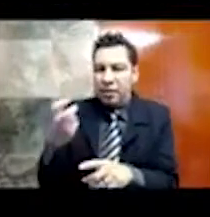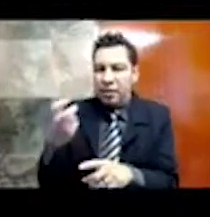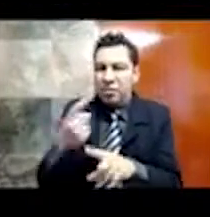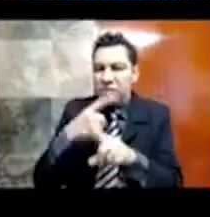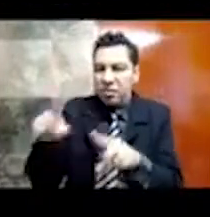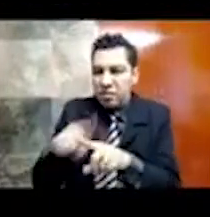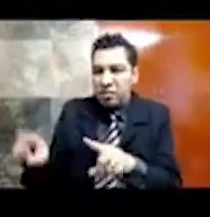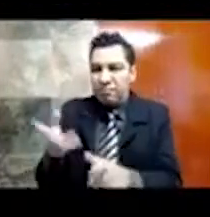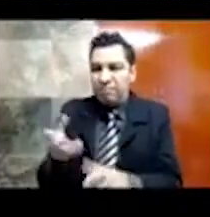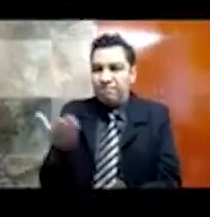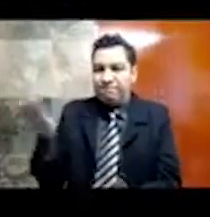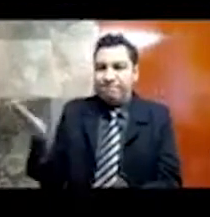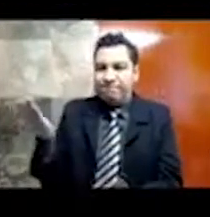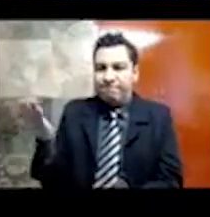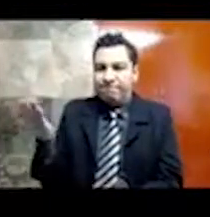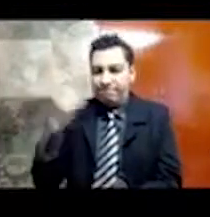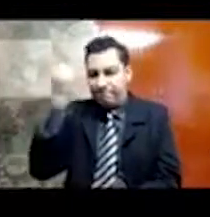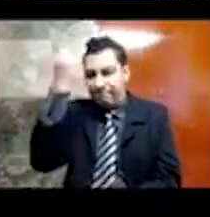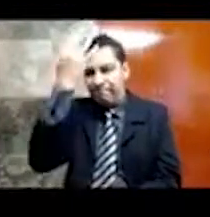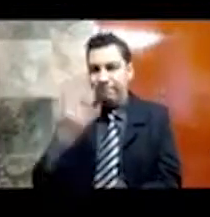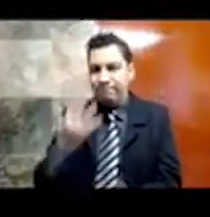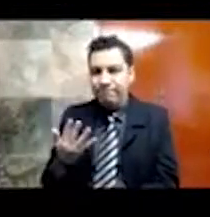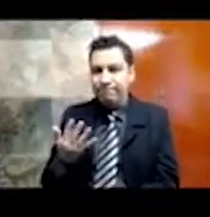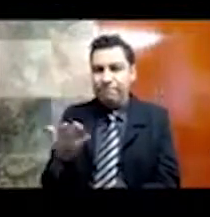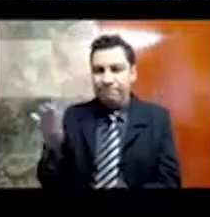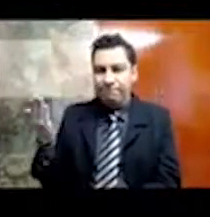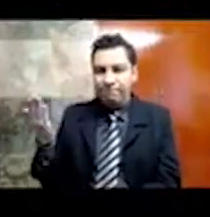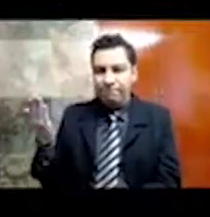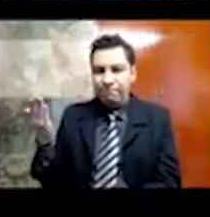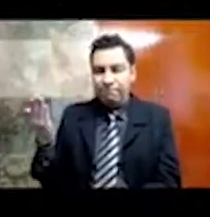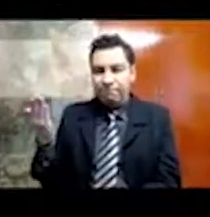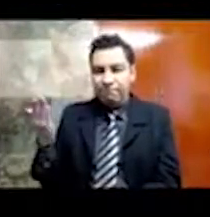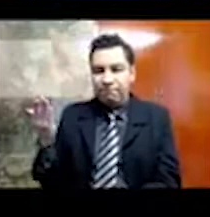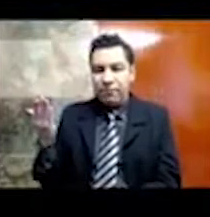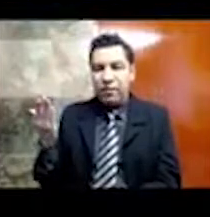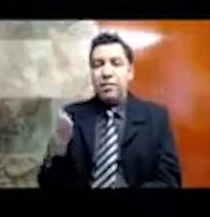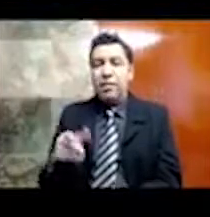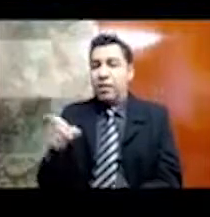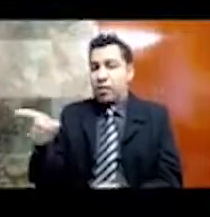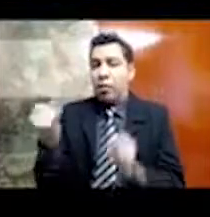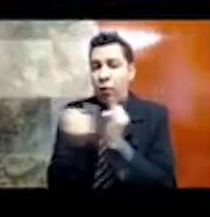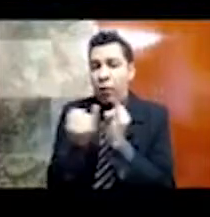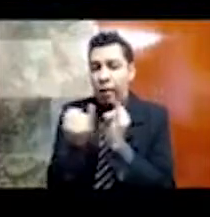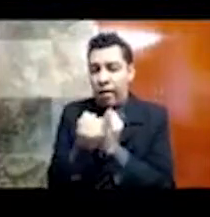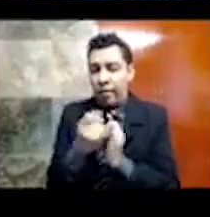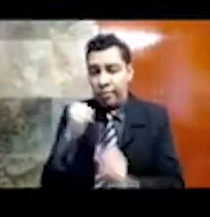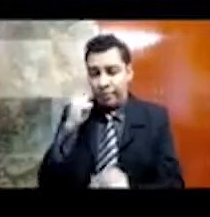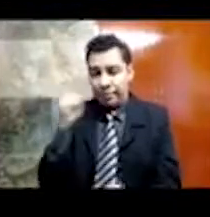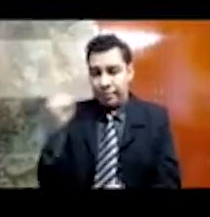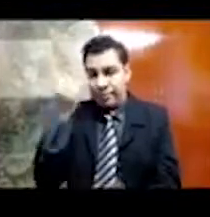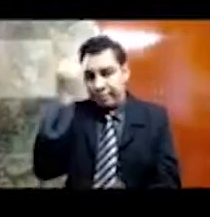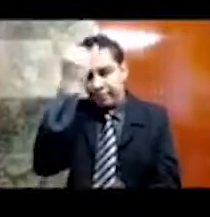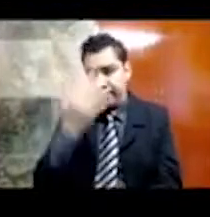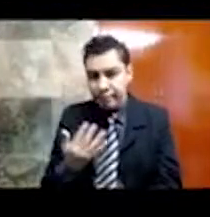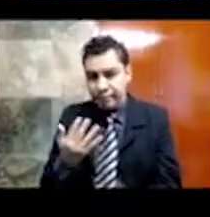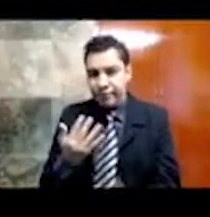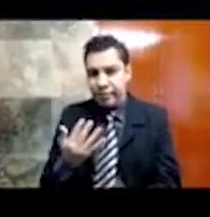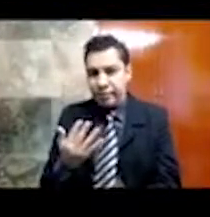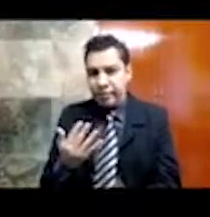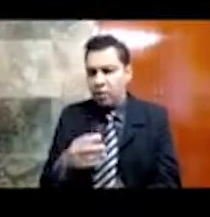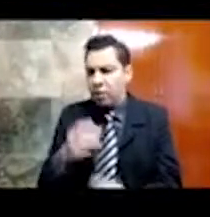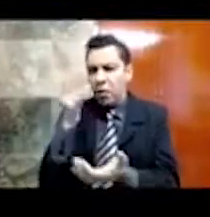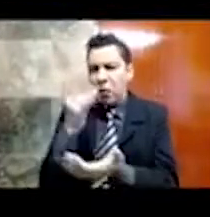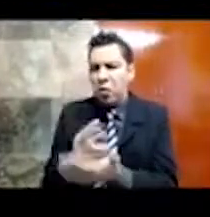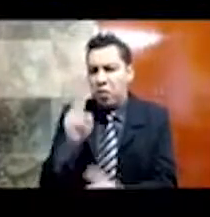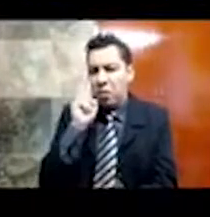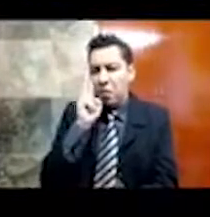propios tlatelolcas antes de que todo esto empezara. Y qué bueno que nos están poniendo, a esta no le hagamos caso, es nada más la entrada